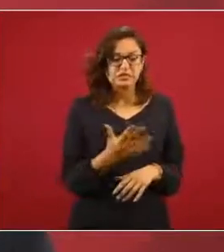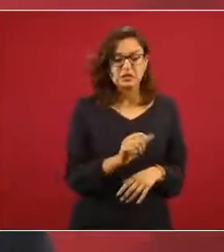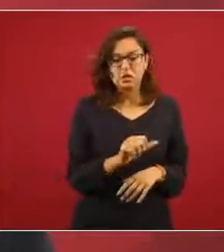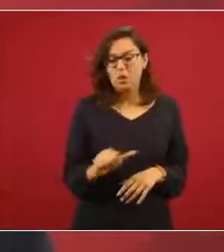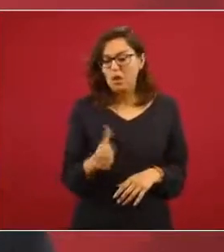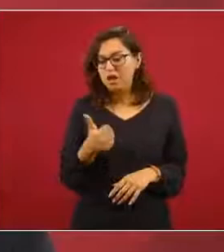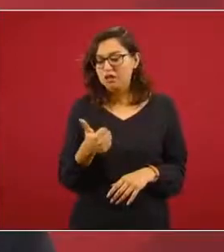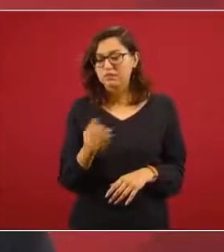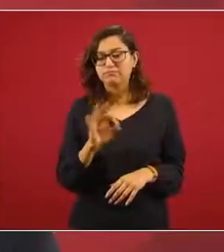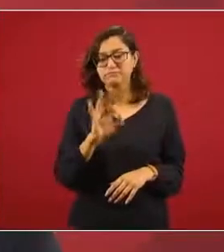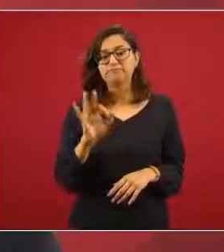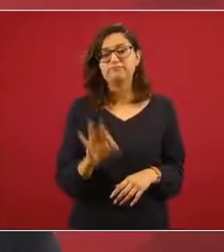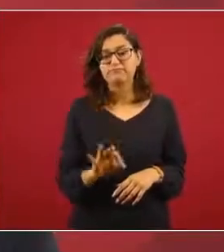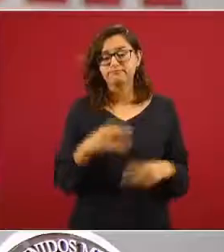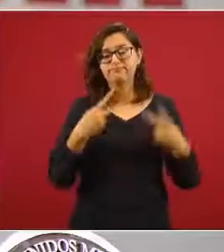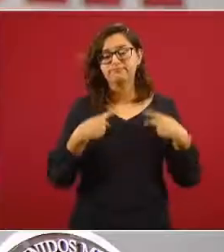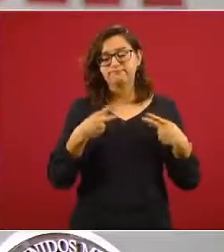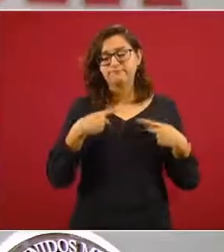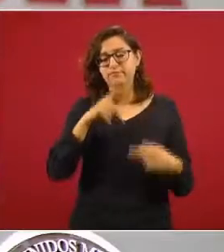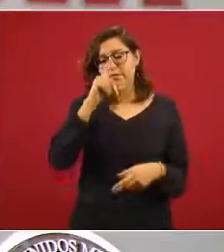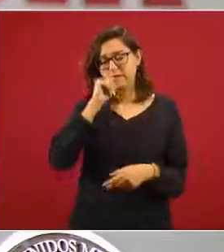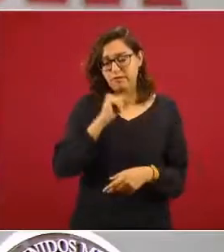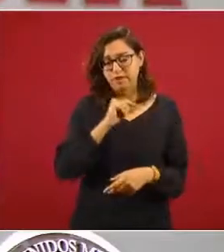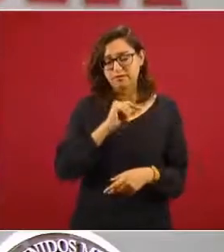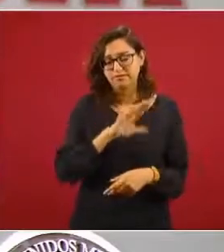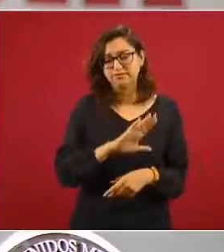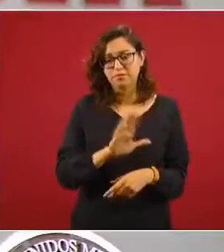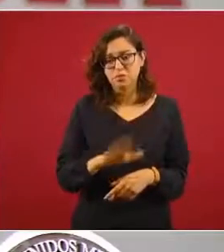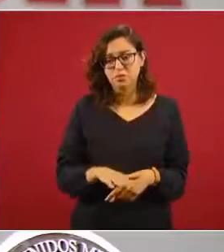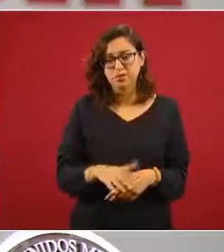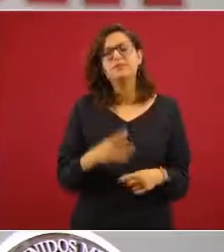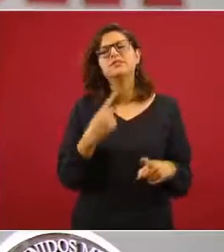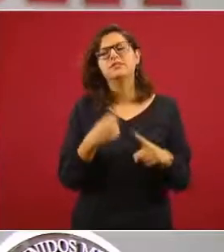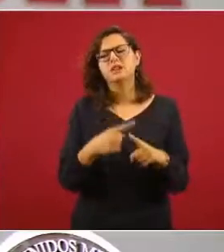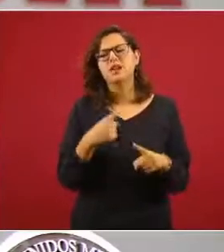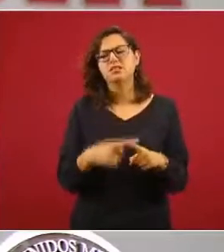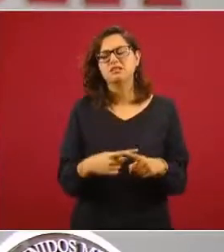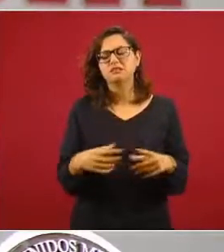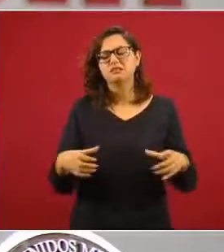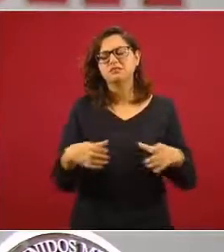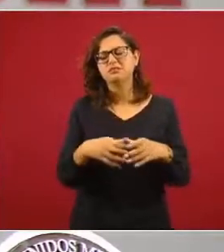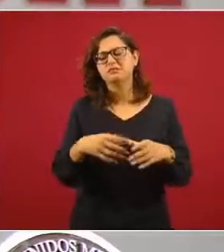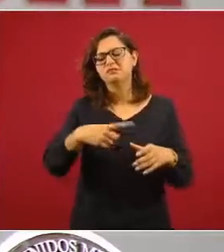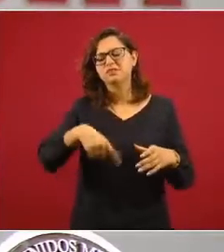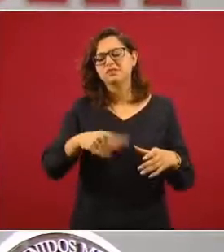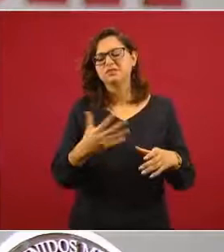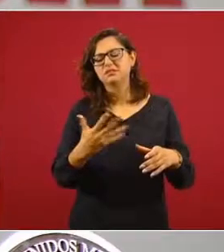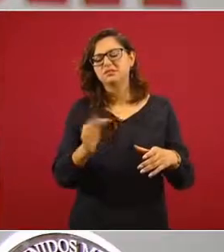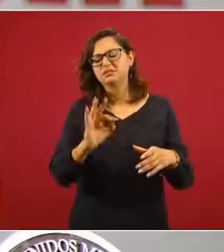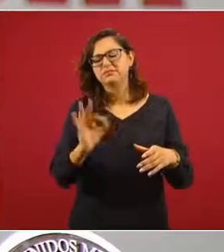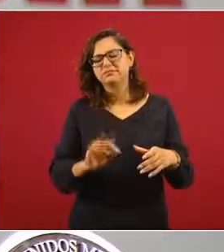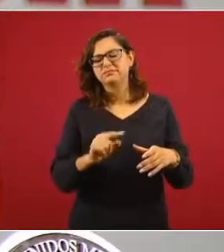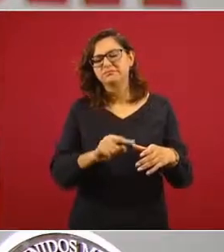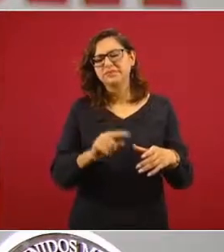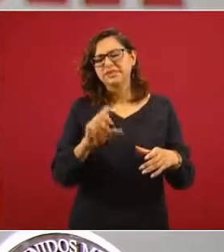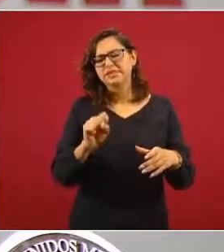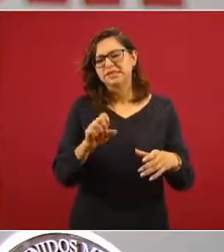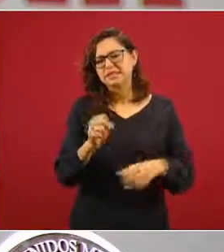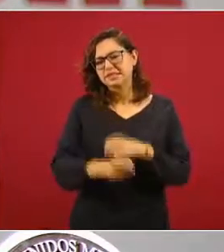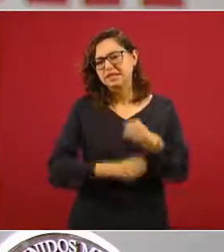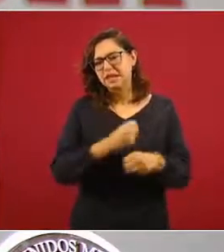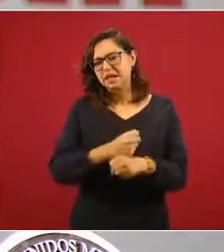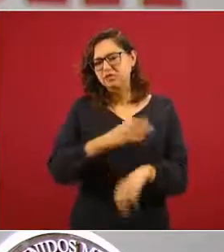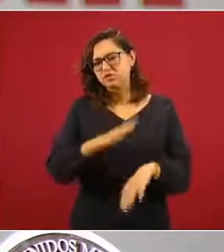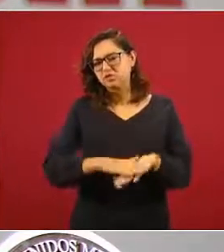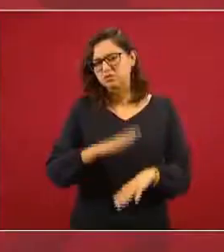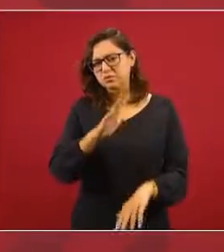6%. ¿Quiénes son estas personas? Mayormente son personas que tienen 60 o más años de edad